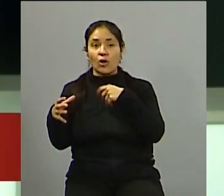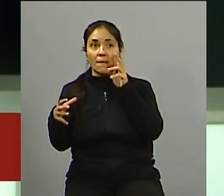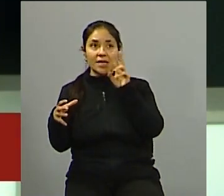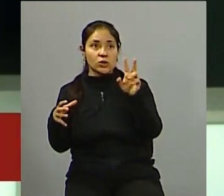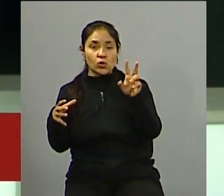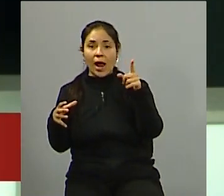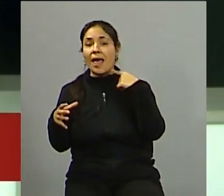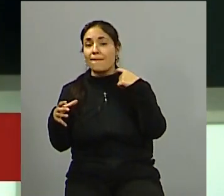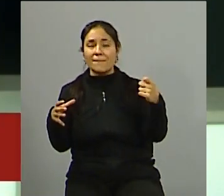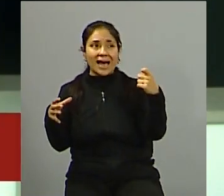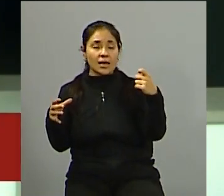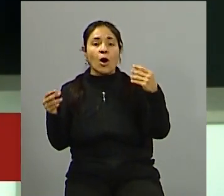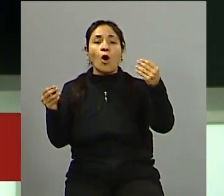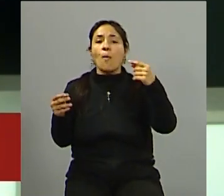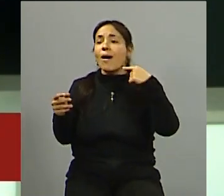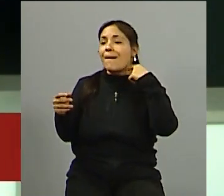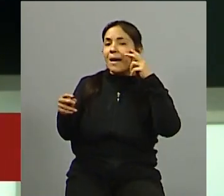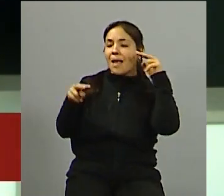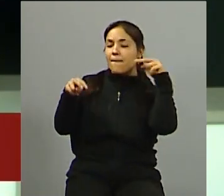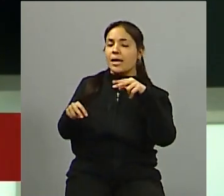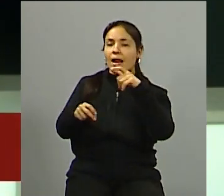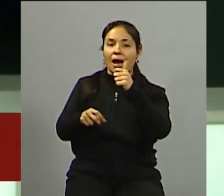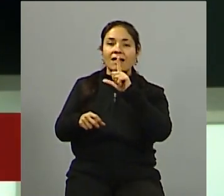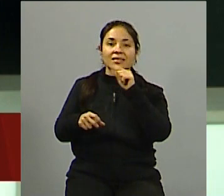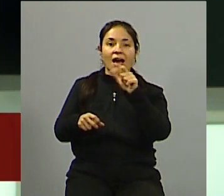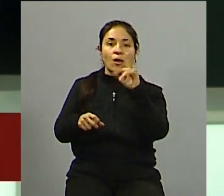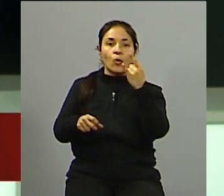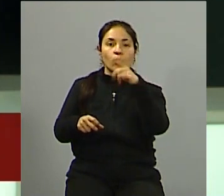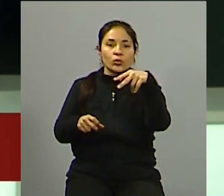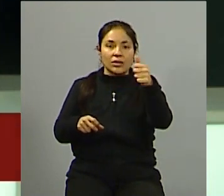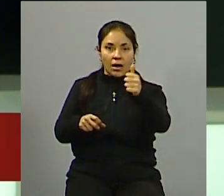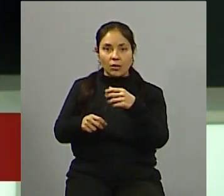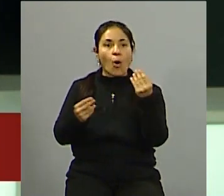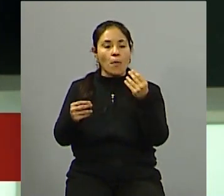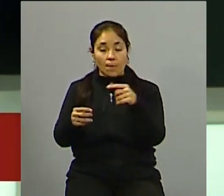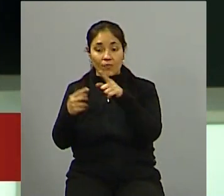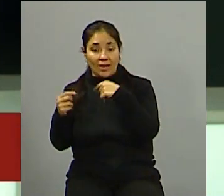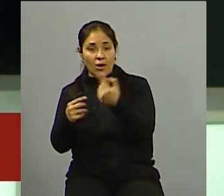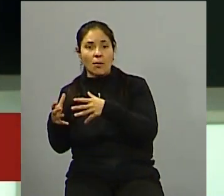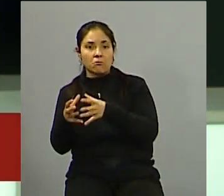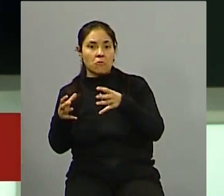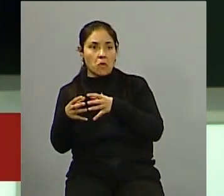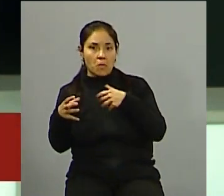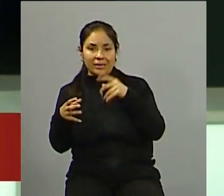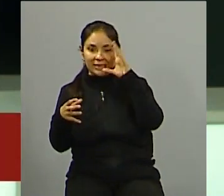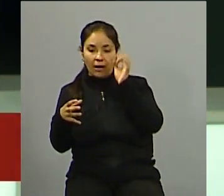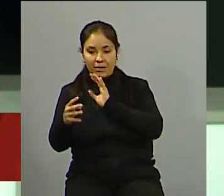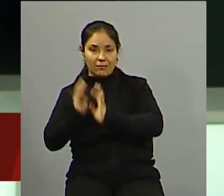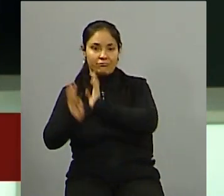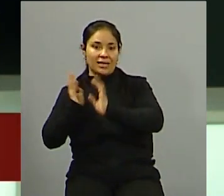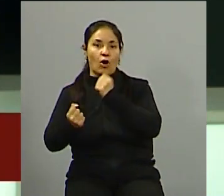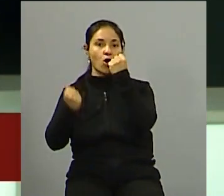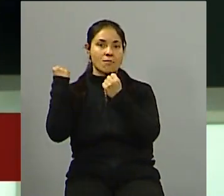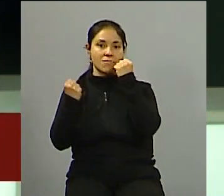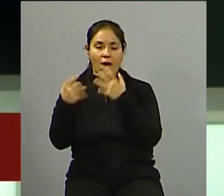visualiza el resto de España a ellos? A ellos, claro. ¿Sí? ¿Cómo se visualizan ellos? Ellos saben que son el motor económico. Justamente ahí